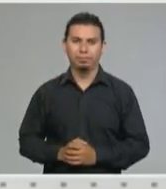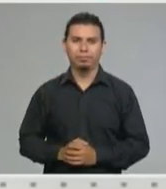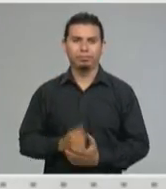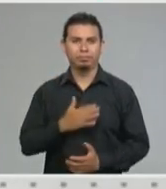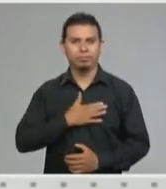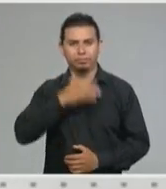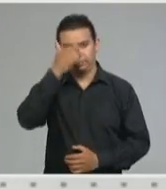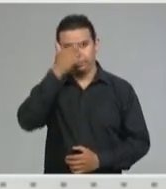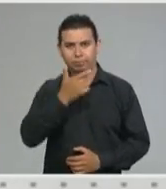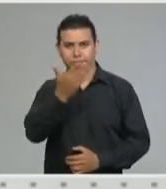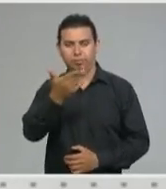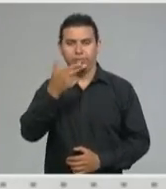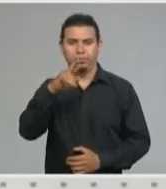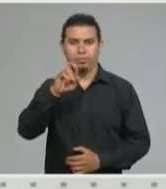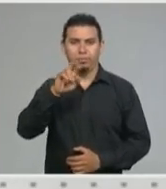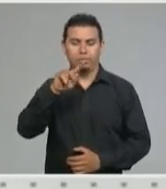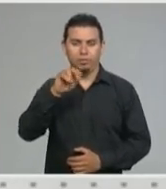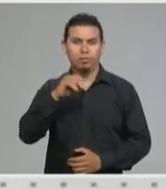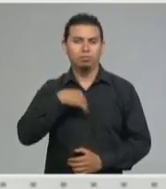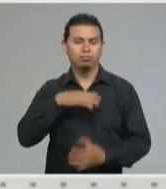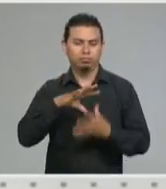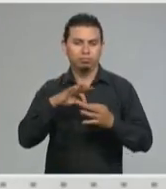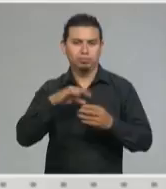Buenas noches, Humberto Auditorio. Damos paso a la información regional.